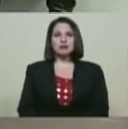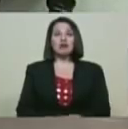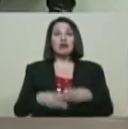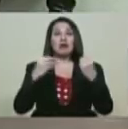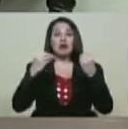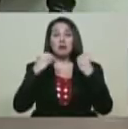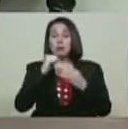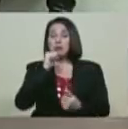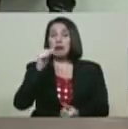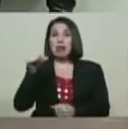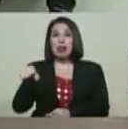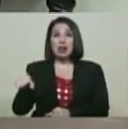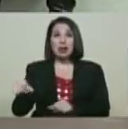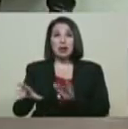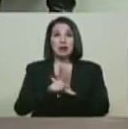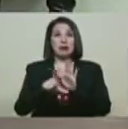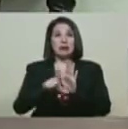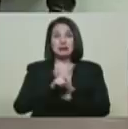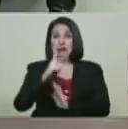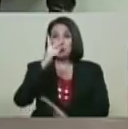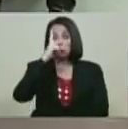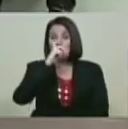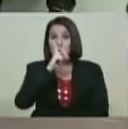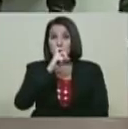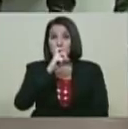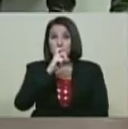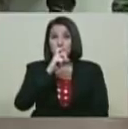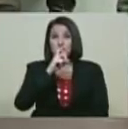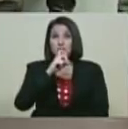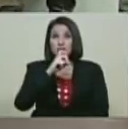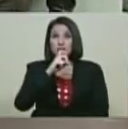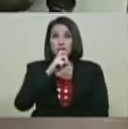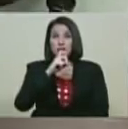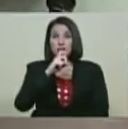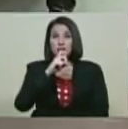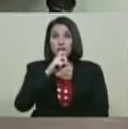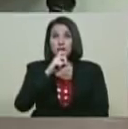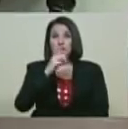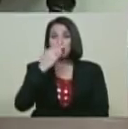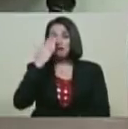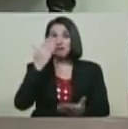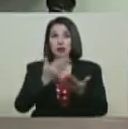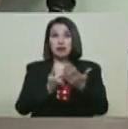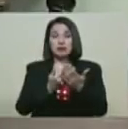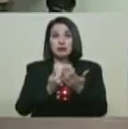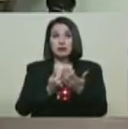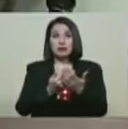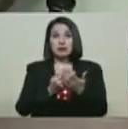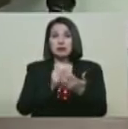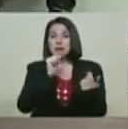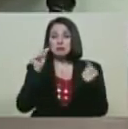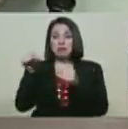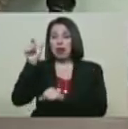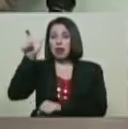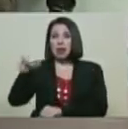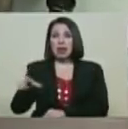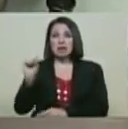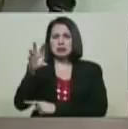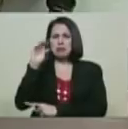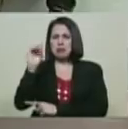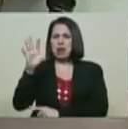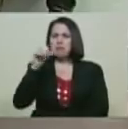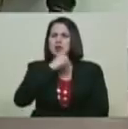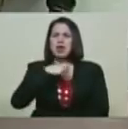Venezuela, el segundo año de la Asamblea Nacional, cuando pusieron al frente de ese parapeto del Parlamento,